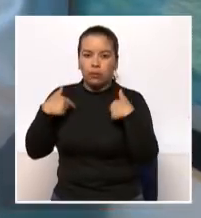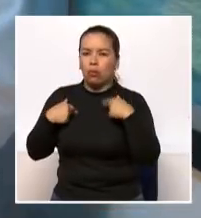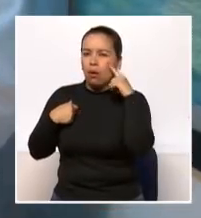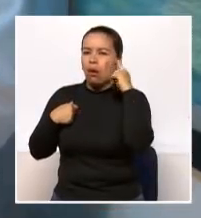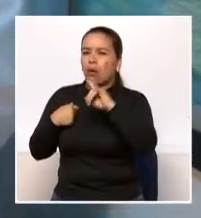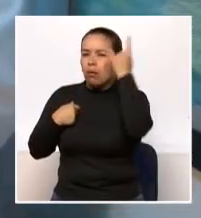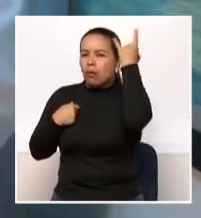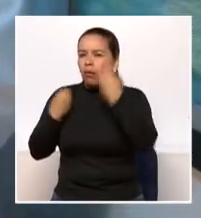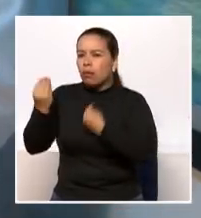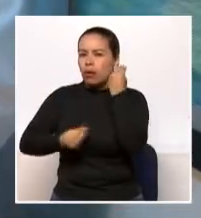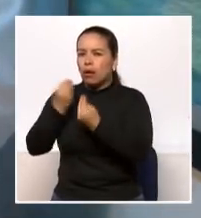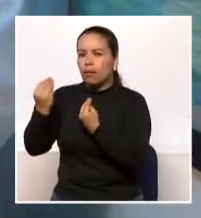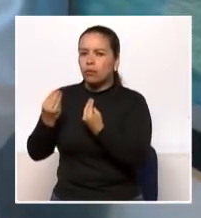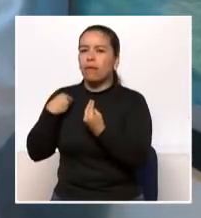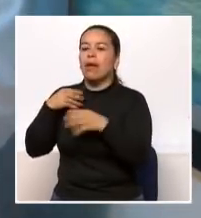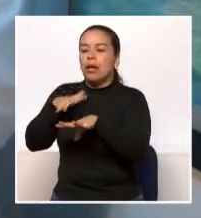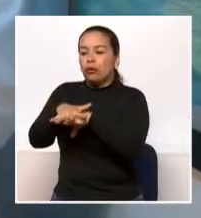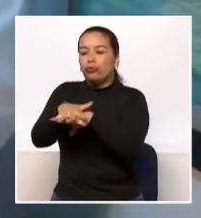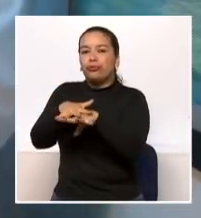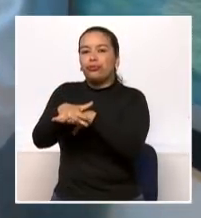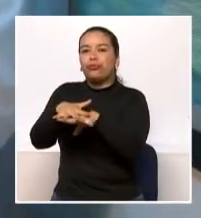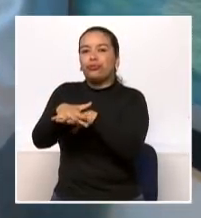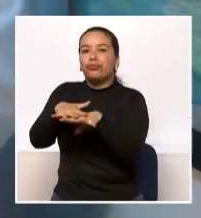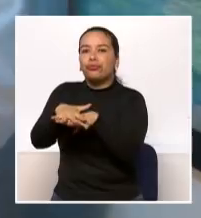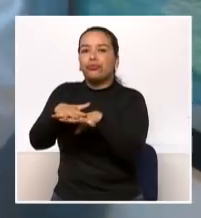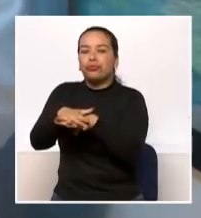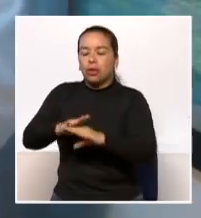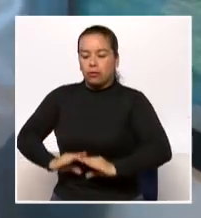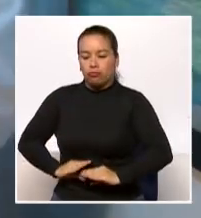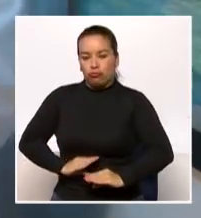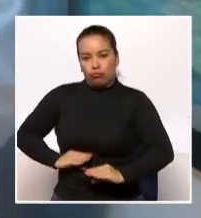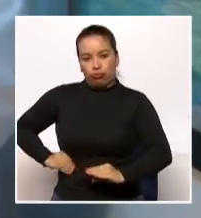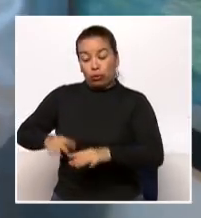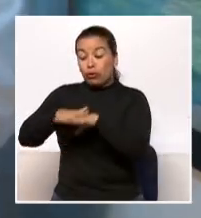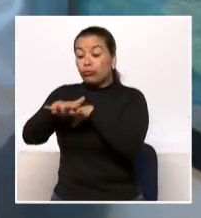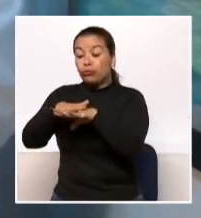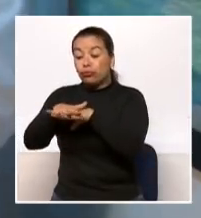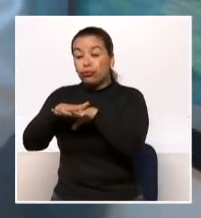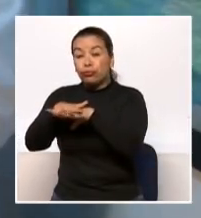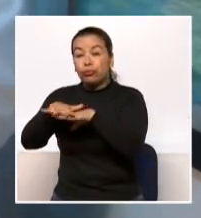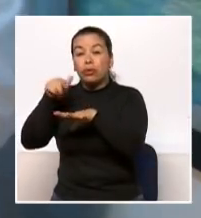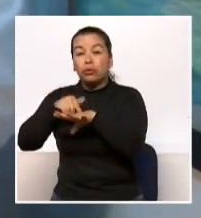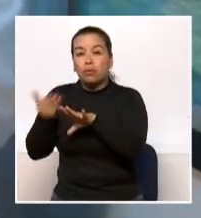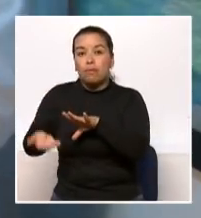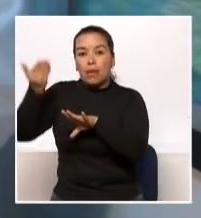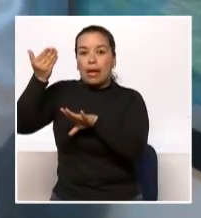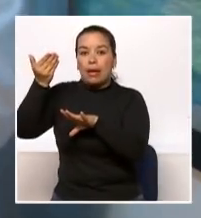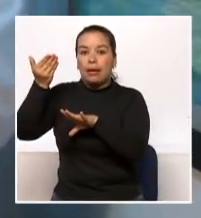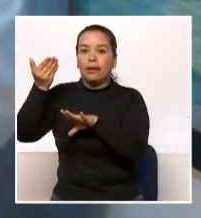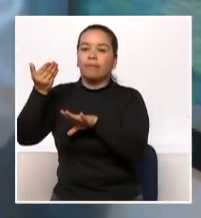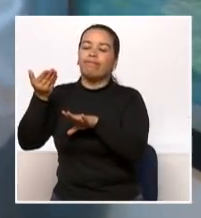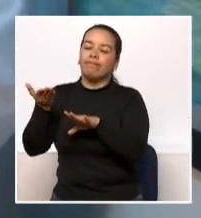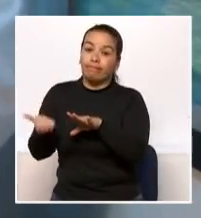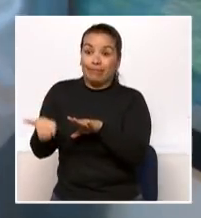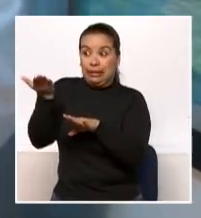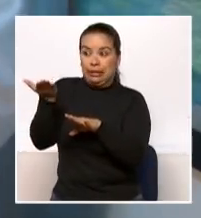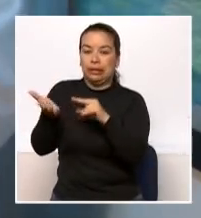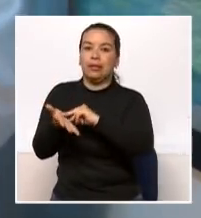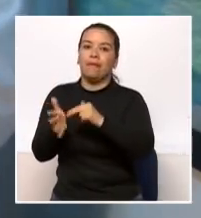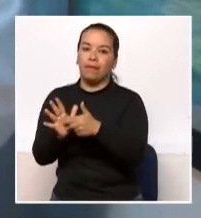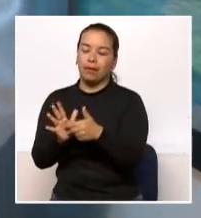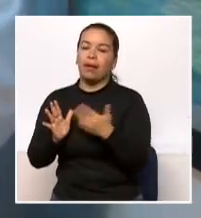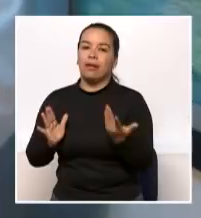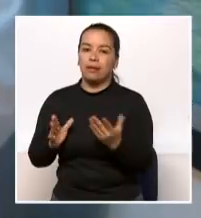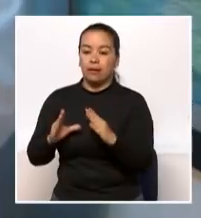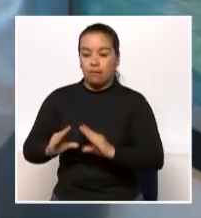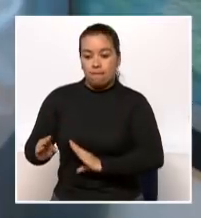las enzimas, el perfil enzimático del hígado. Si las enzimas del hígado están elevadas las enzimas del hígado, eso quiere decir que ese